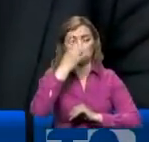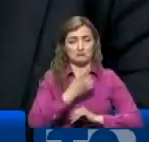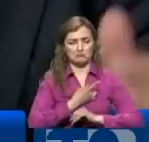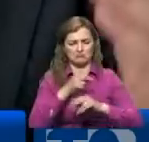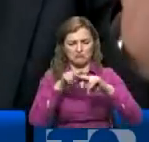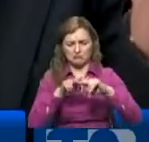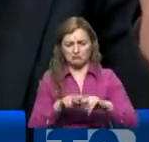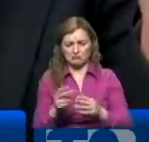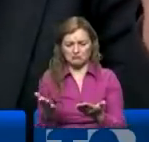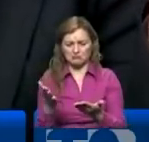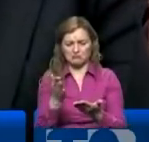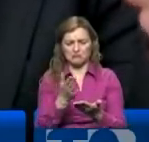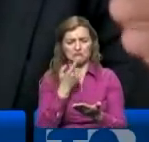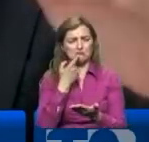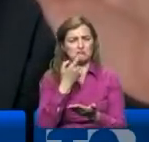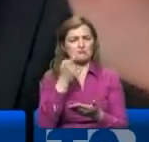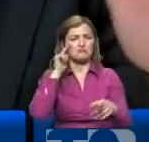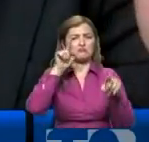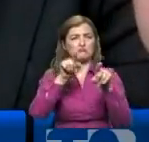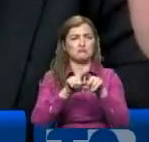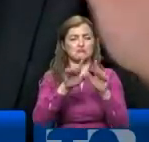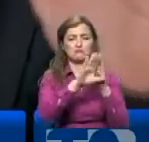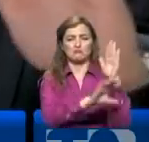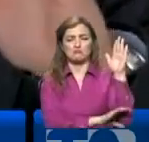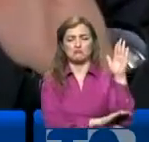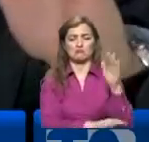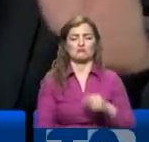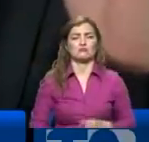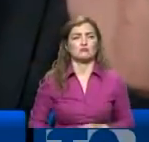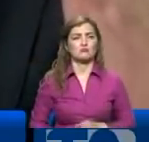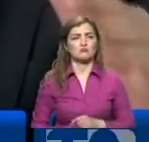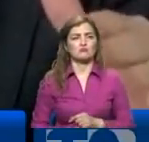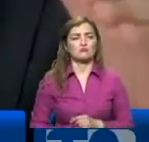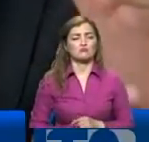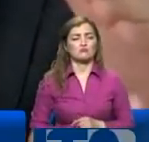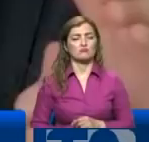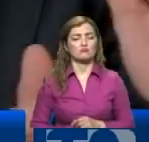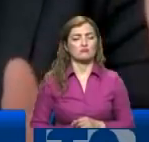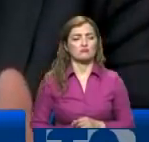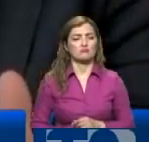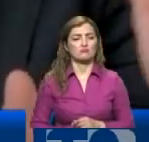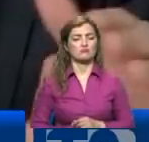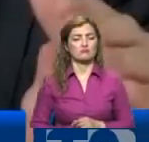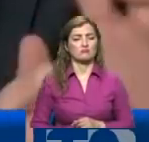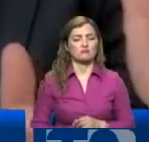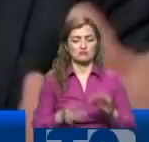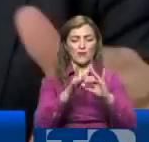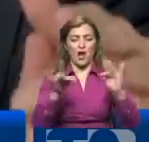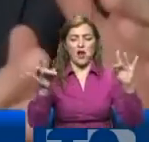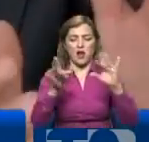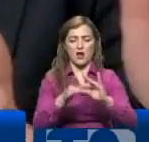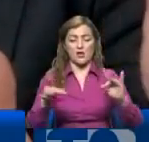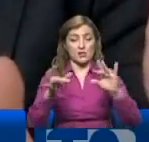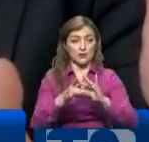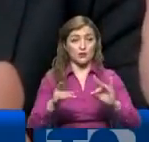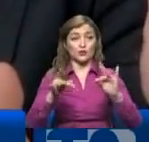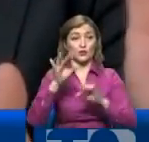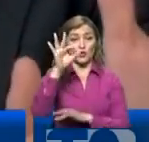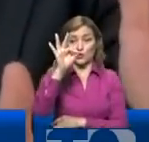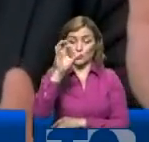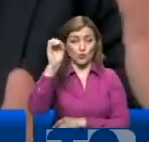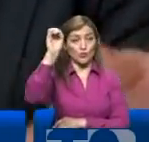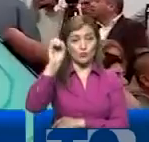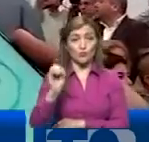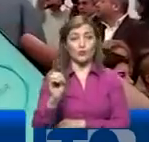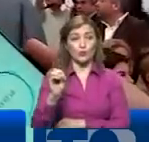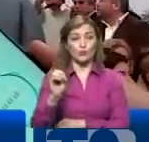Corte, prácticamente lo que dice es que el acuerdo es constitucional, es decir, que todo el gran grueso del texto, más bien dicho, el 99% del